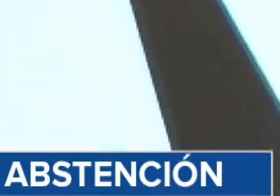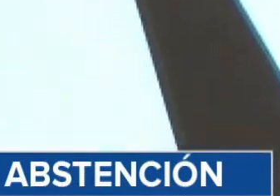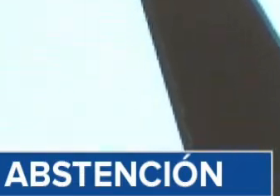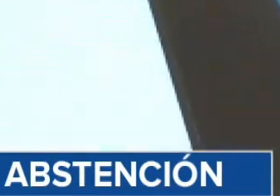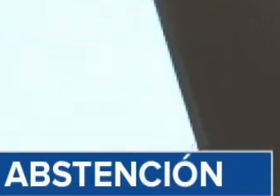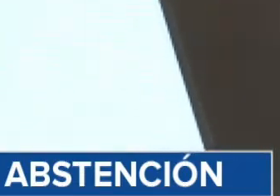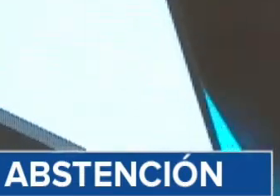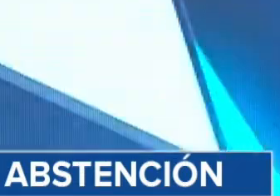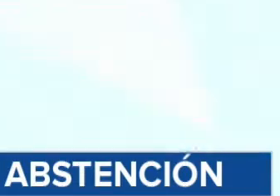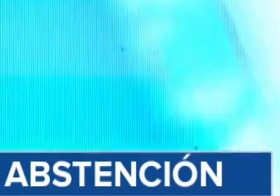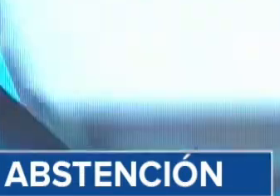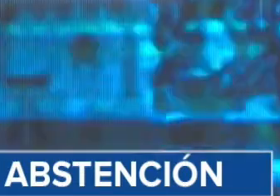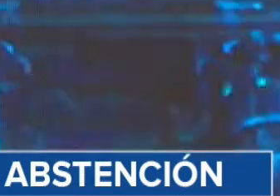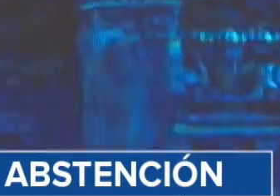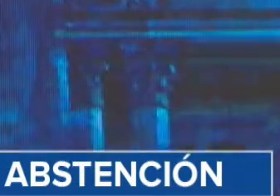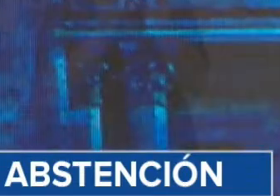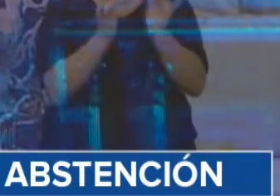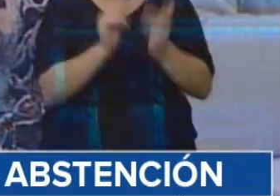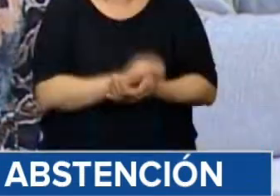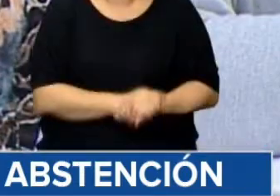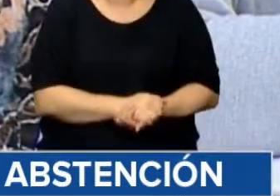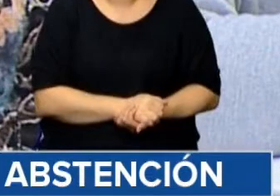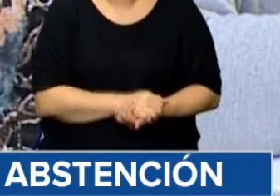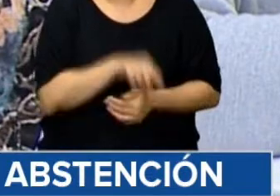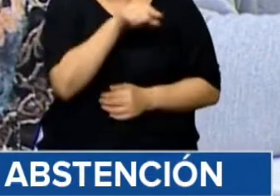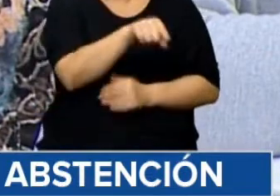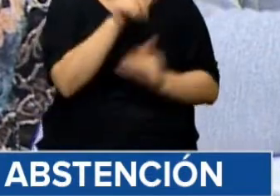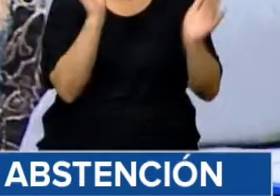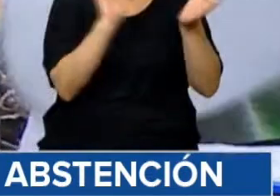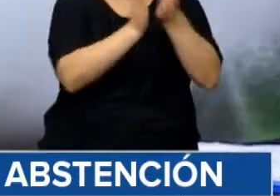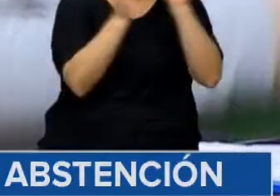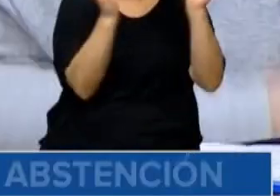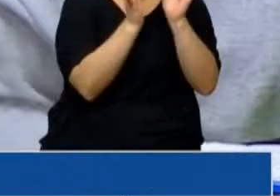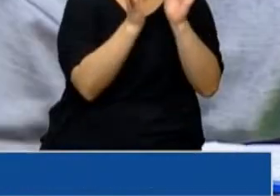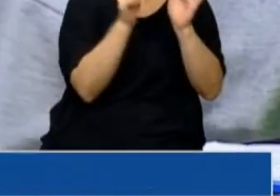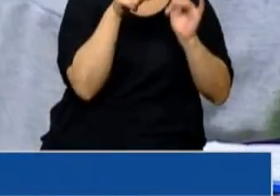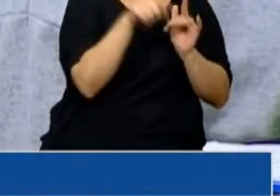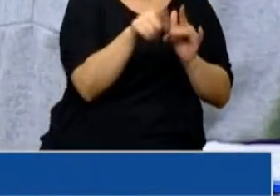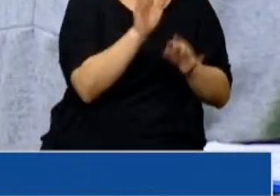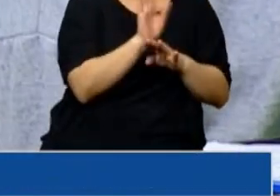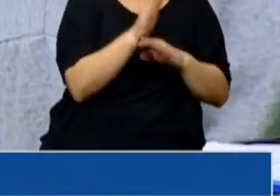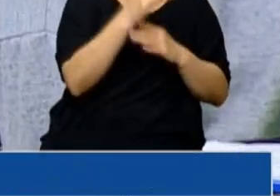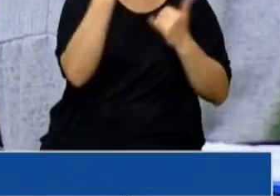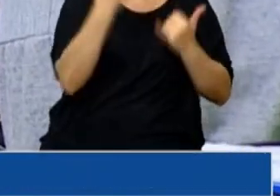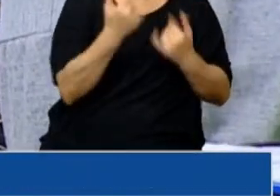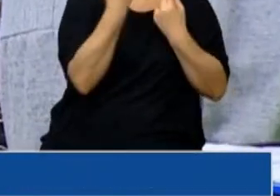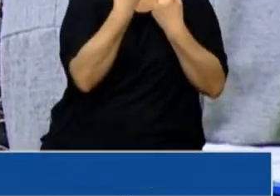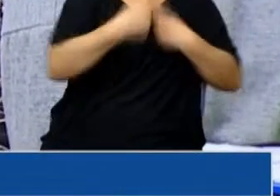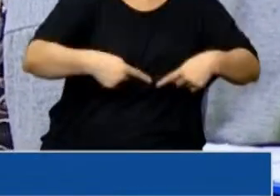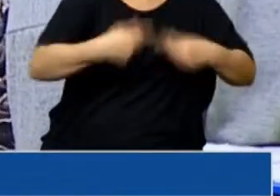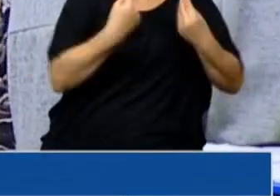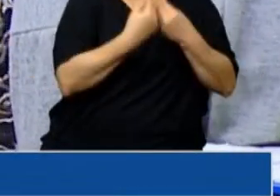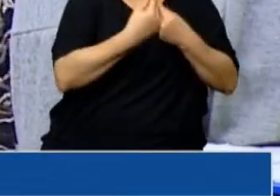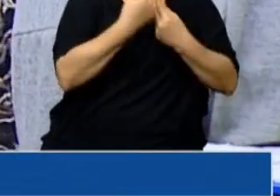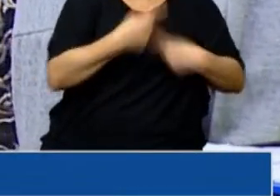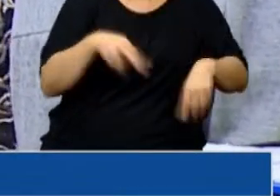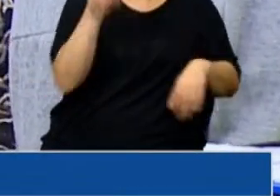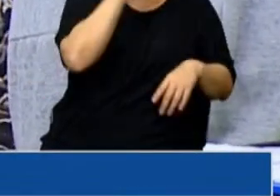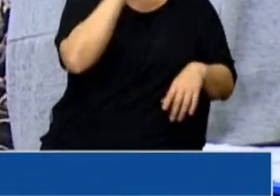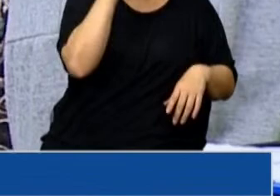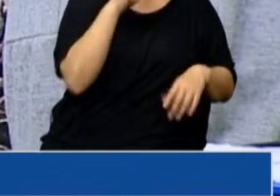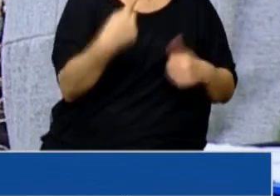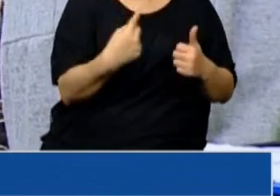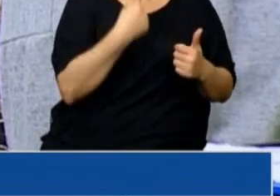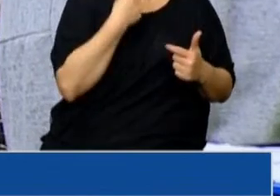diputada Ginocchio. Una violencia que acumula víctimas invisibilizadas y muchas